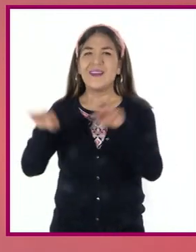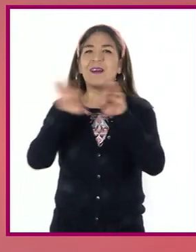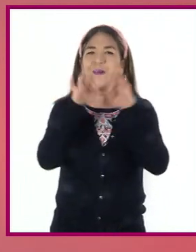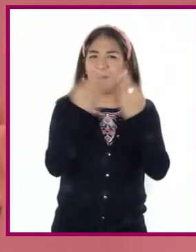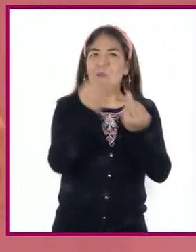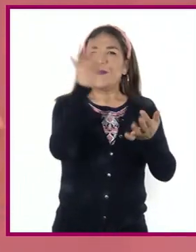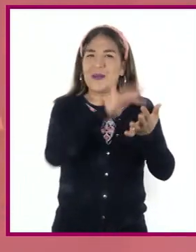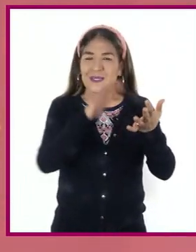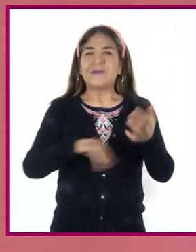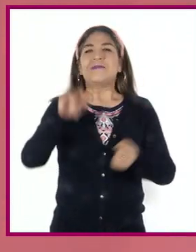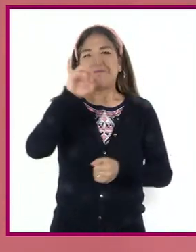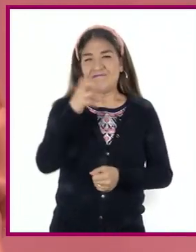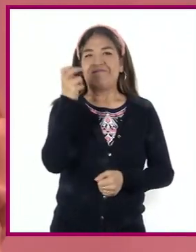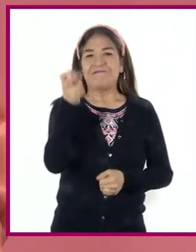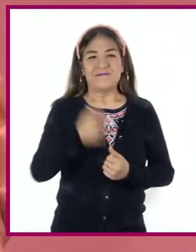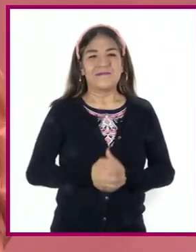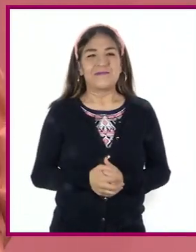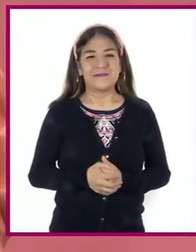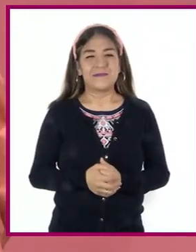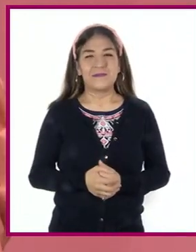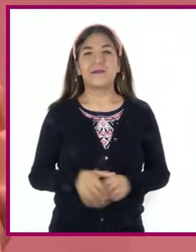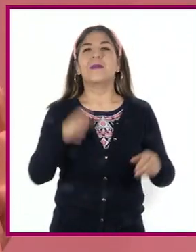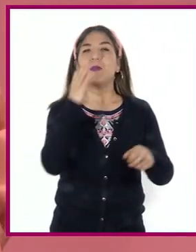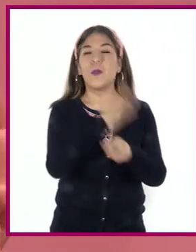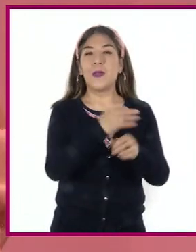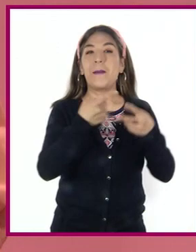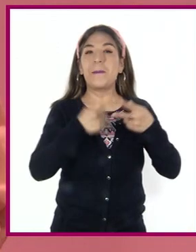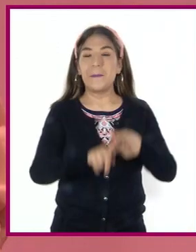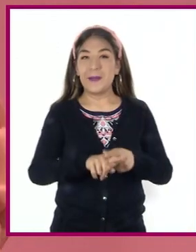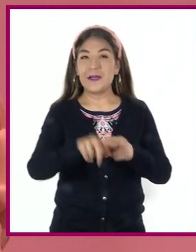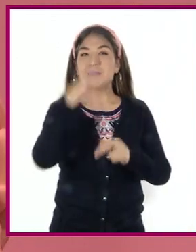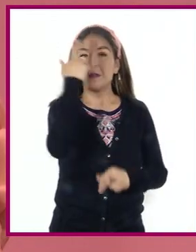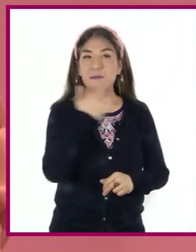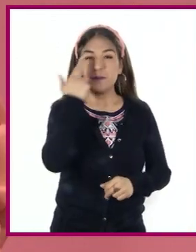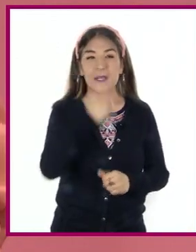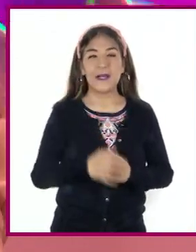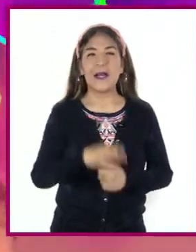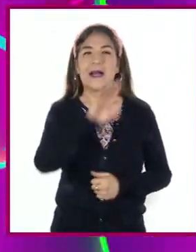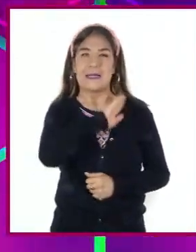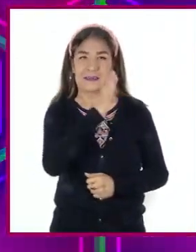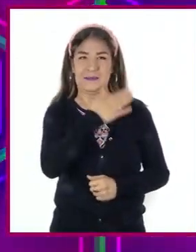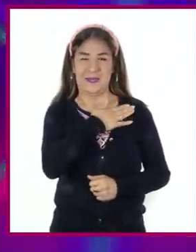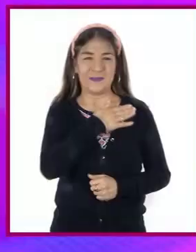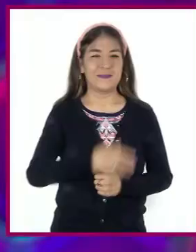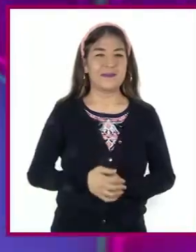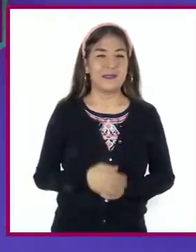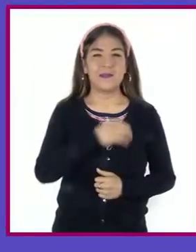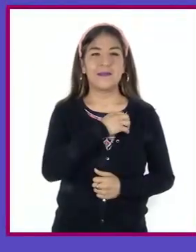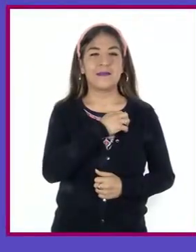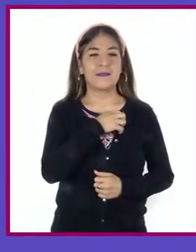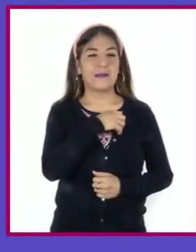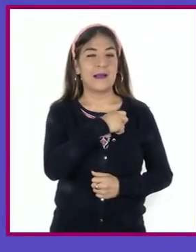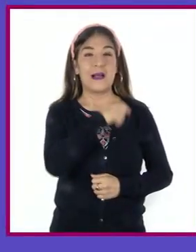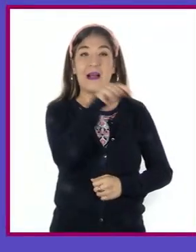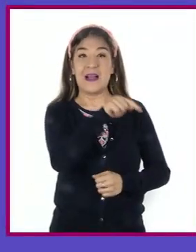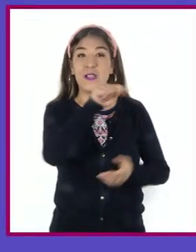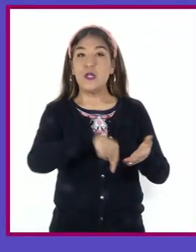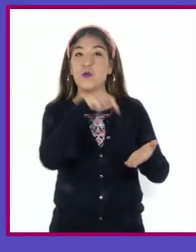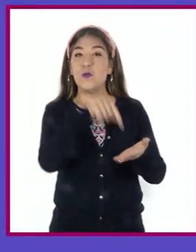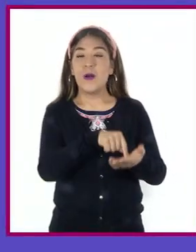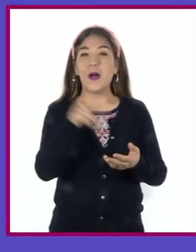ciega, débil mármol. Ahora, para reforzar las figuras que hemos visto hasta ahora, pondré